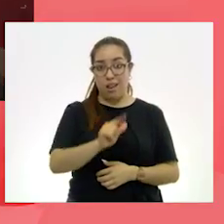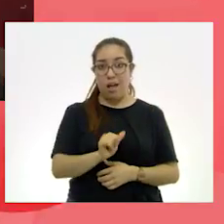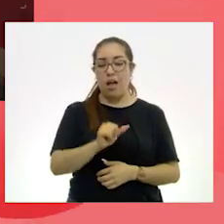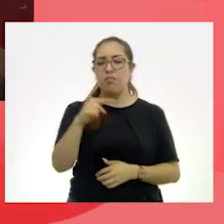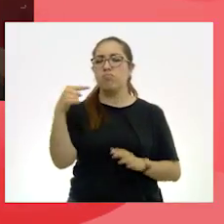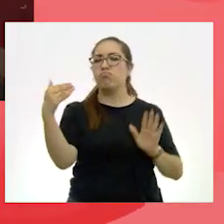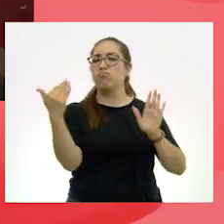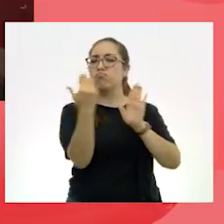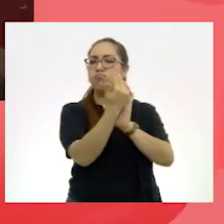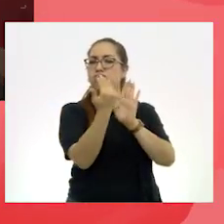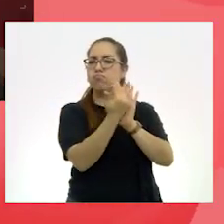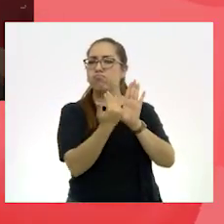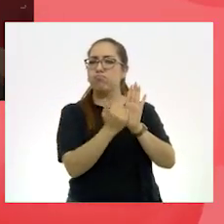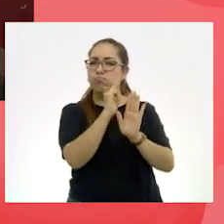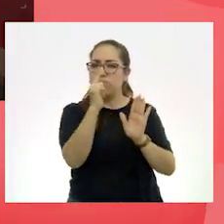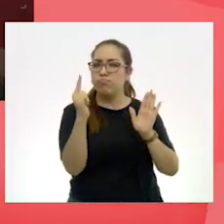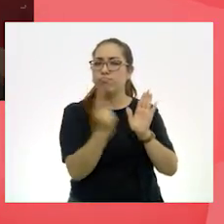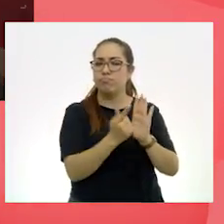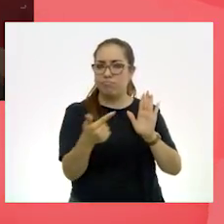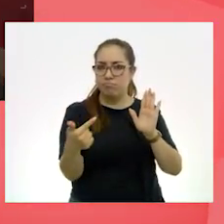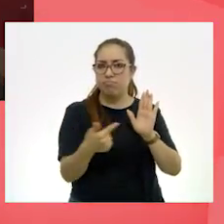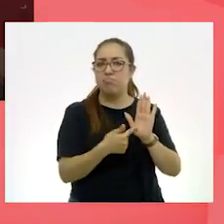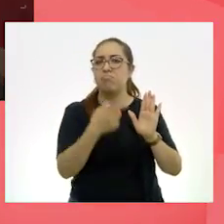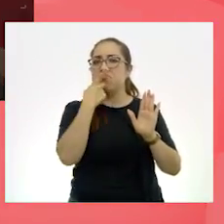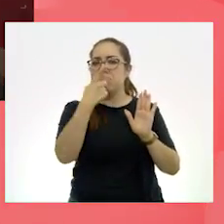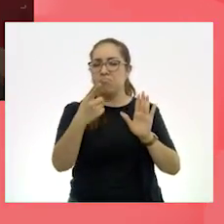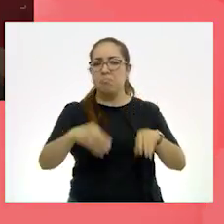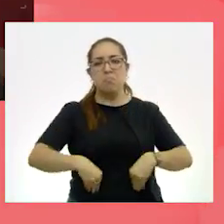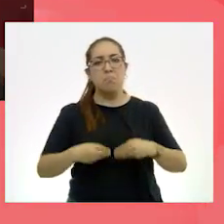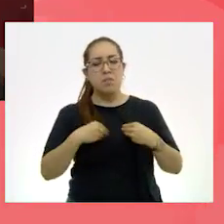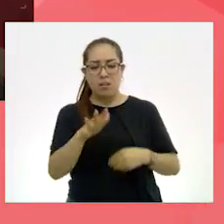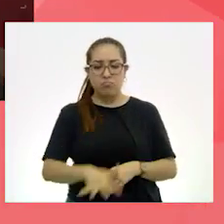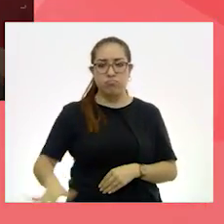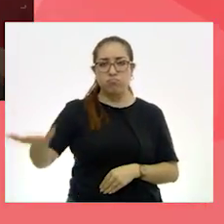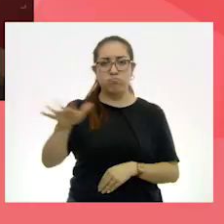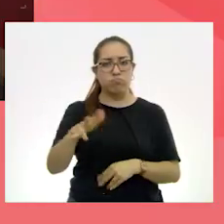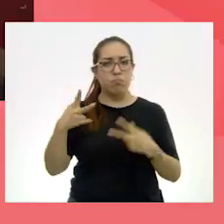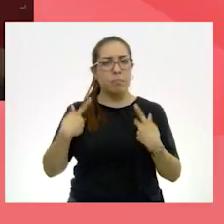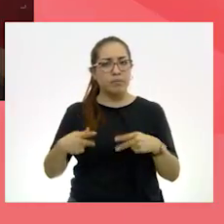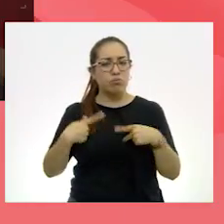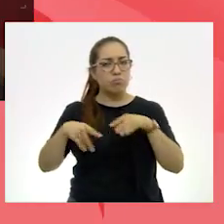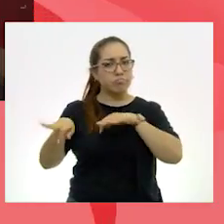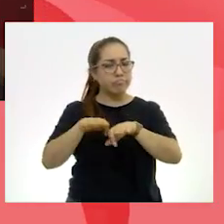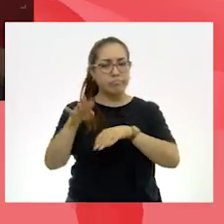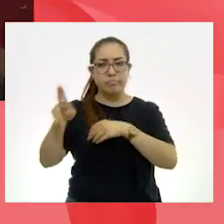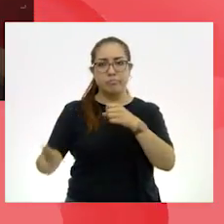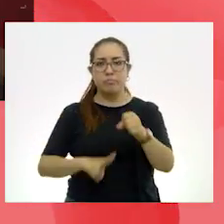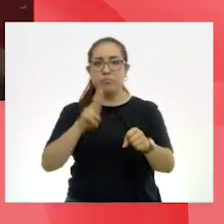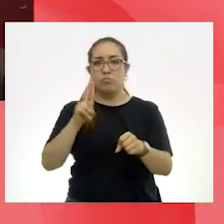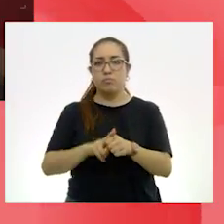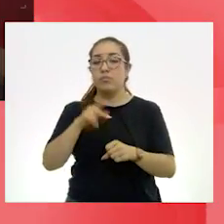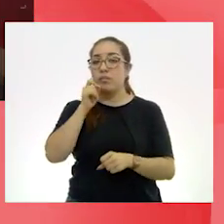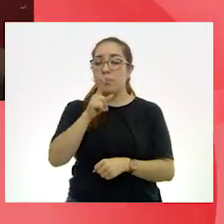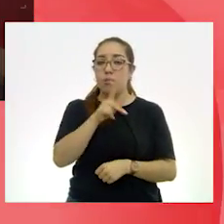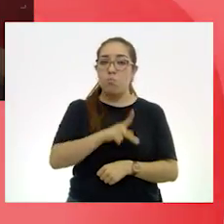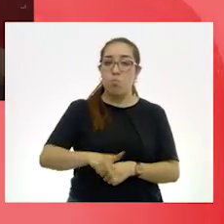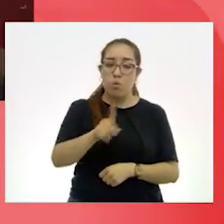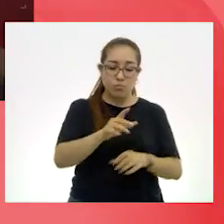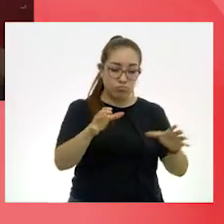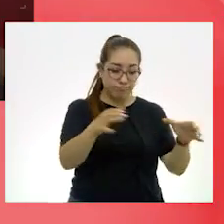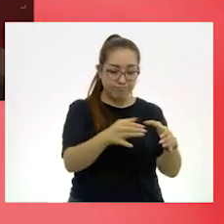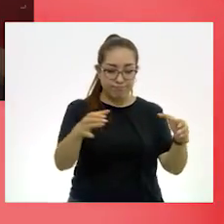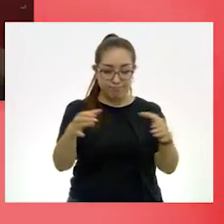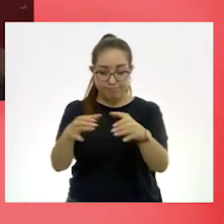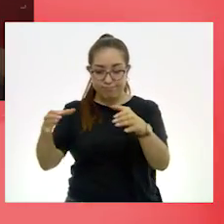leyes abarcan buena parte de la vida civil y de la organización política de pueblos y comunidades. Es el